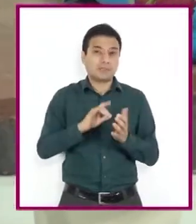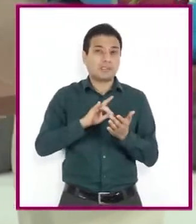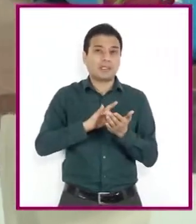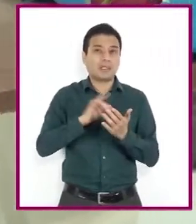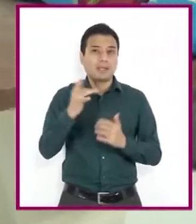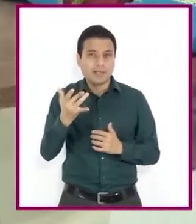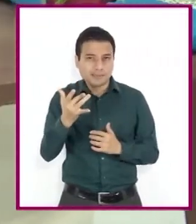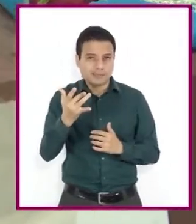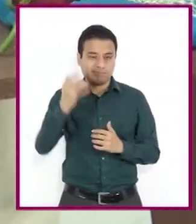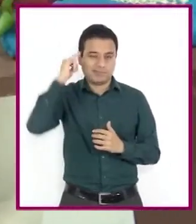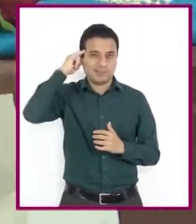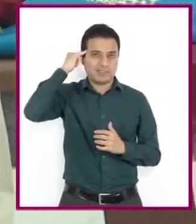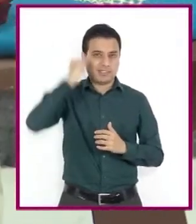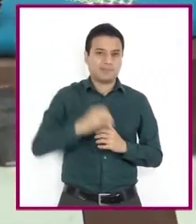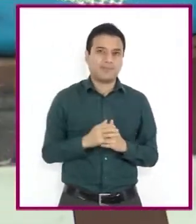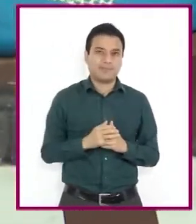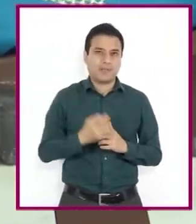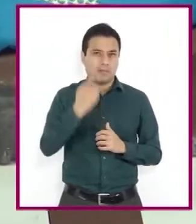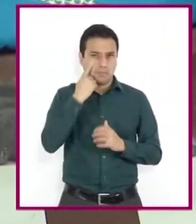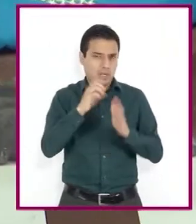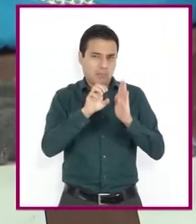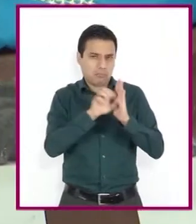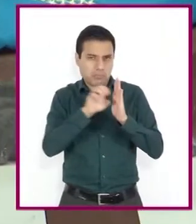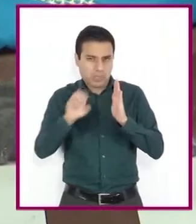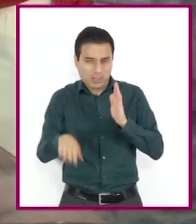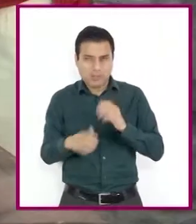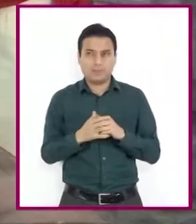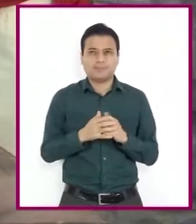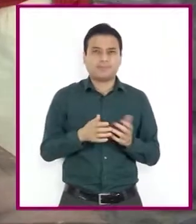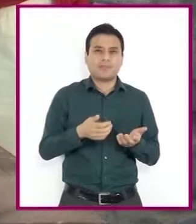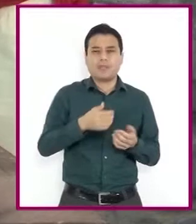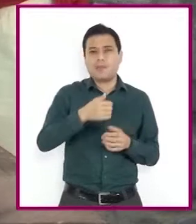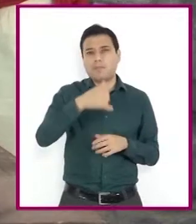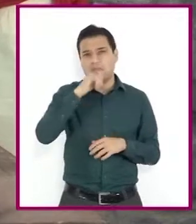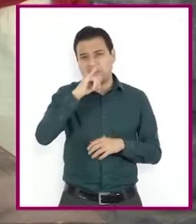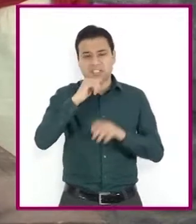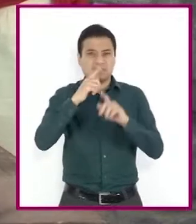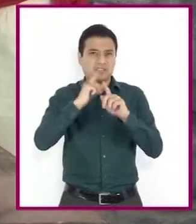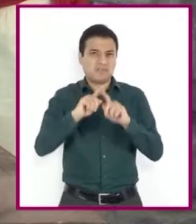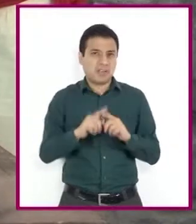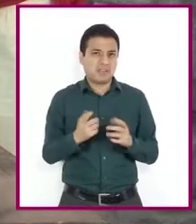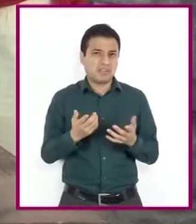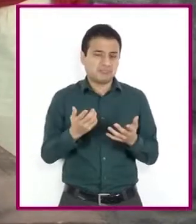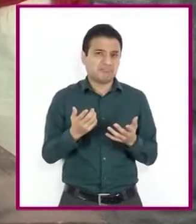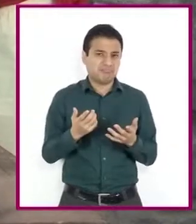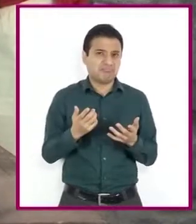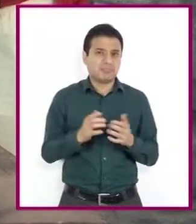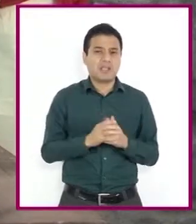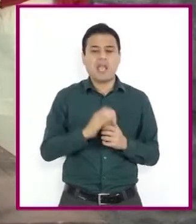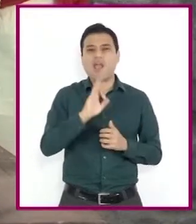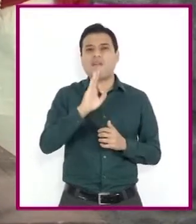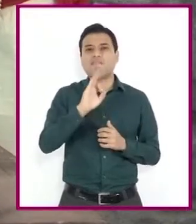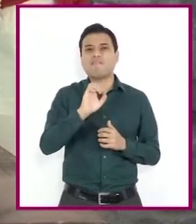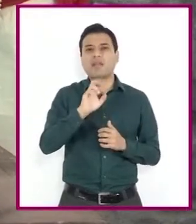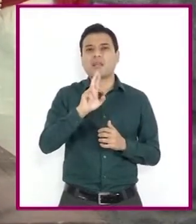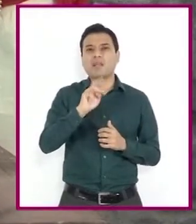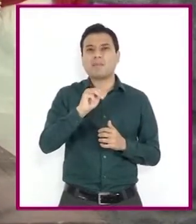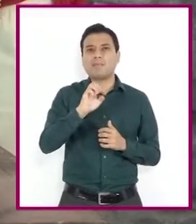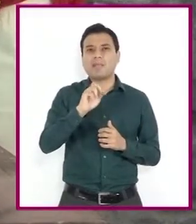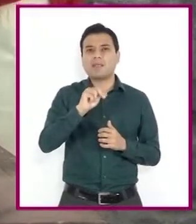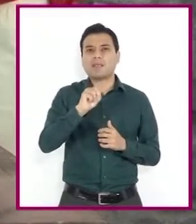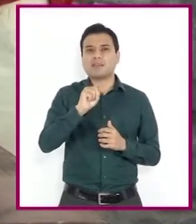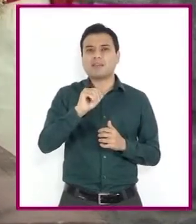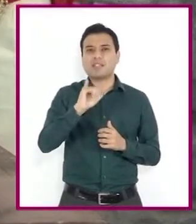ha recurrido a la fabricación de bebidas fermentadas no destiladas. La fermentación es un proceso